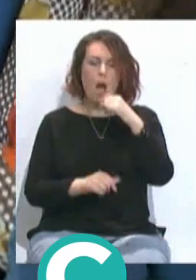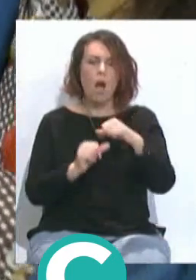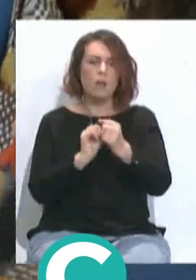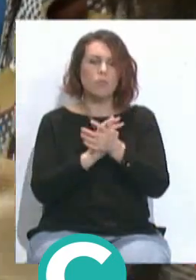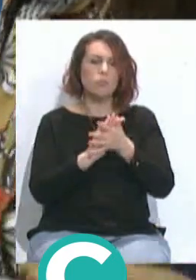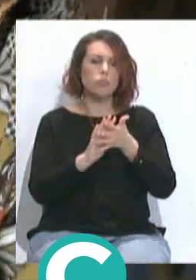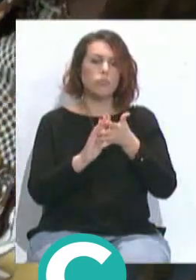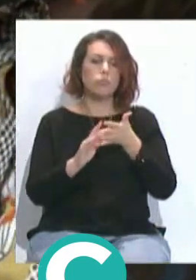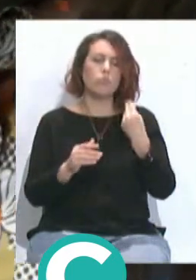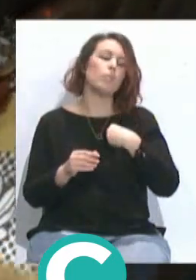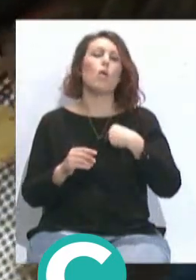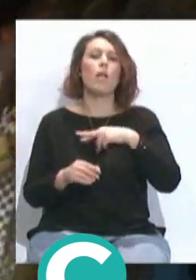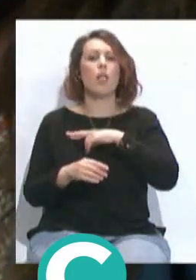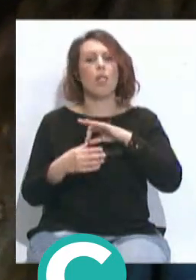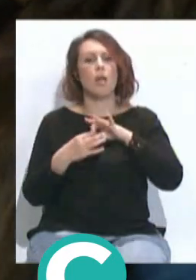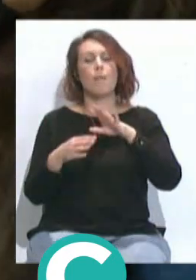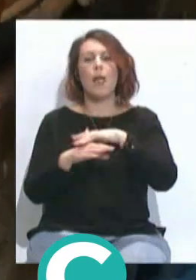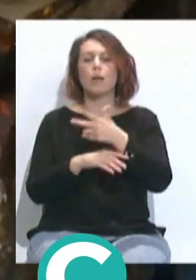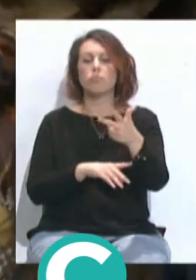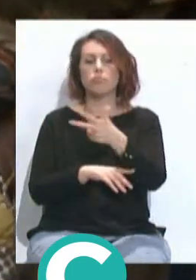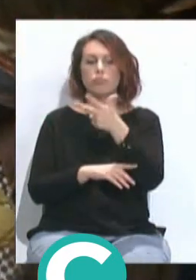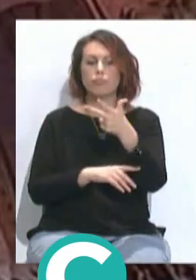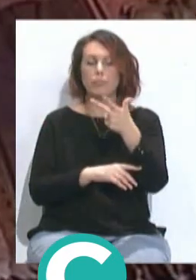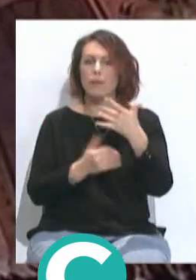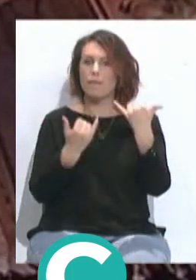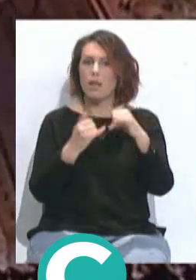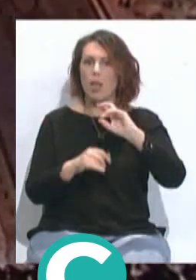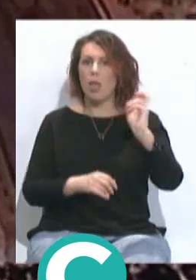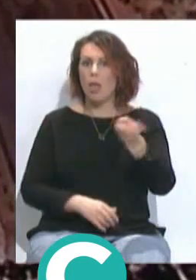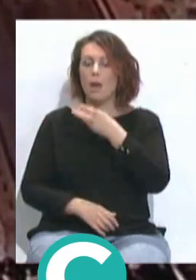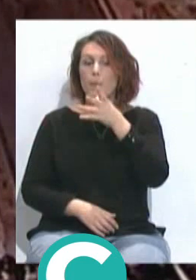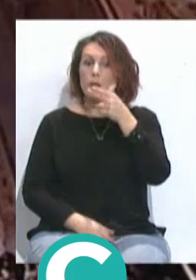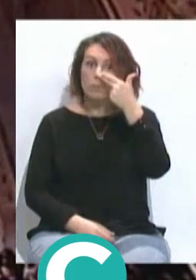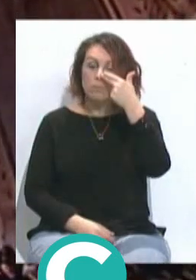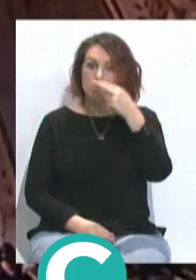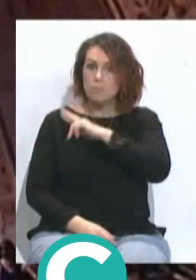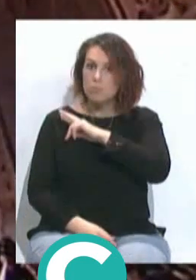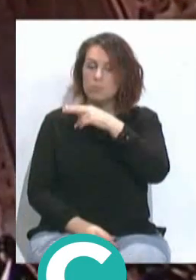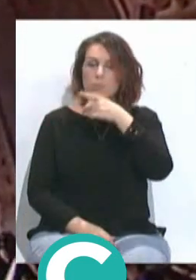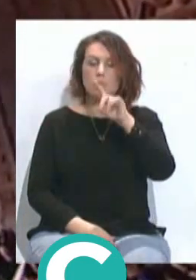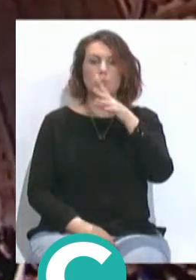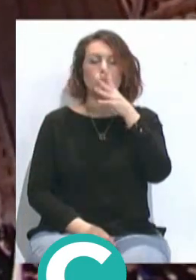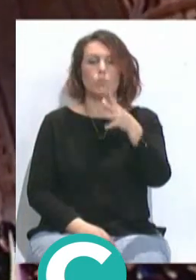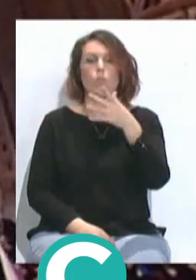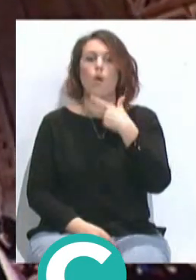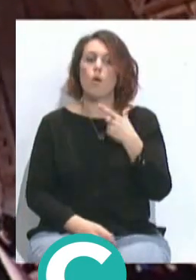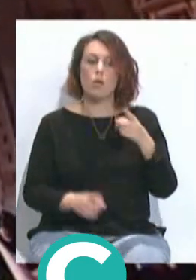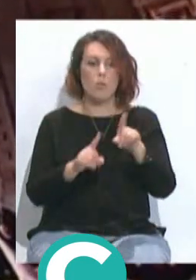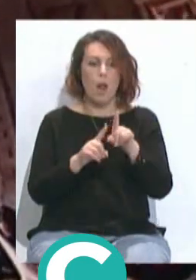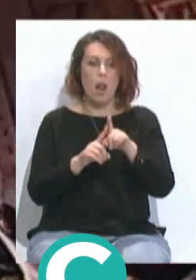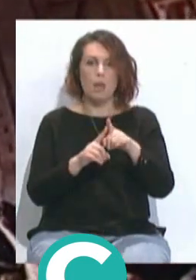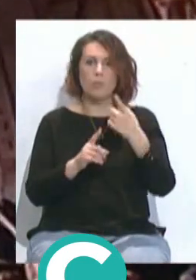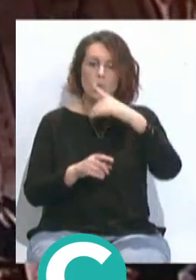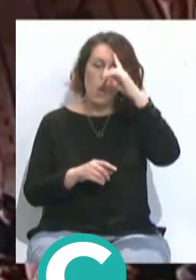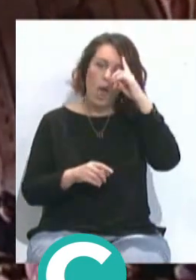mantiene con el ente cofrade para la retransmisión de numerosos eventos, no solo por su interés religioso, sino también como fenómeno cultural